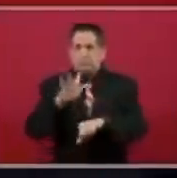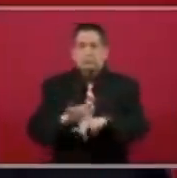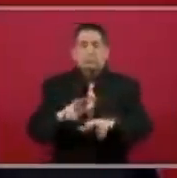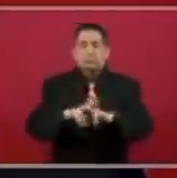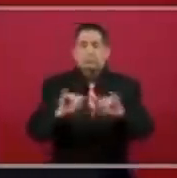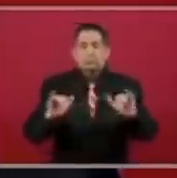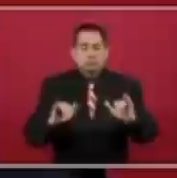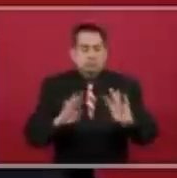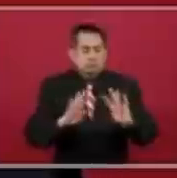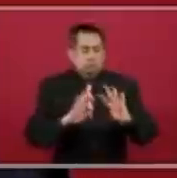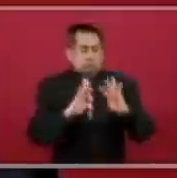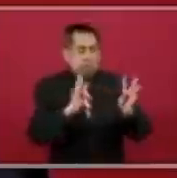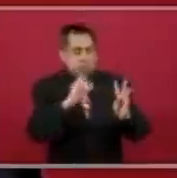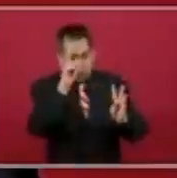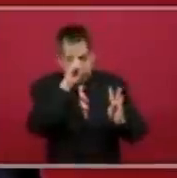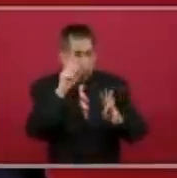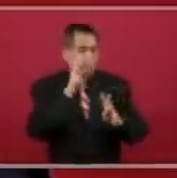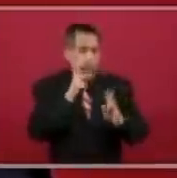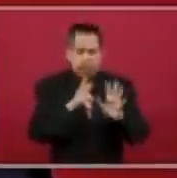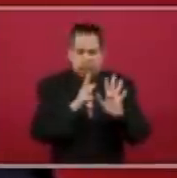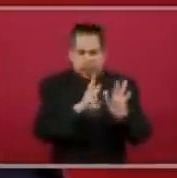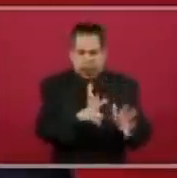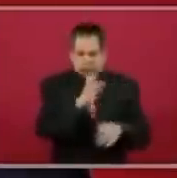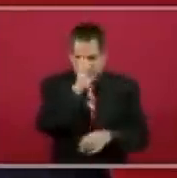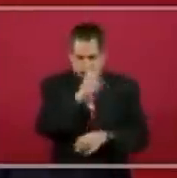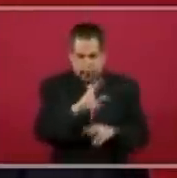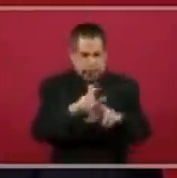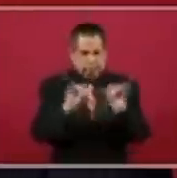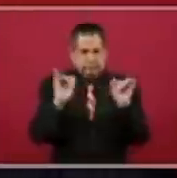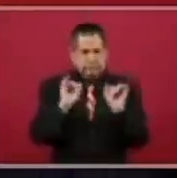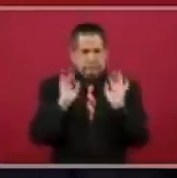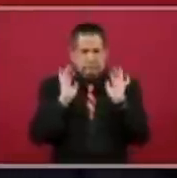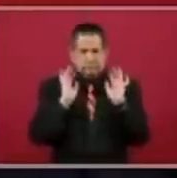el pétalo de una rosa. O sea, nada,